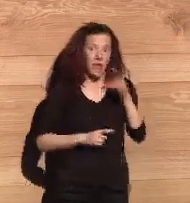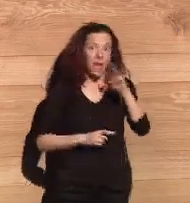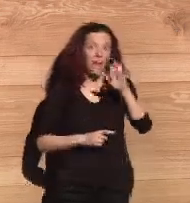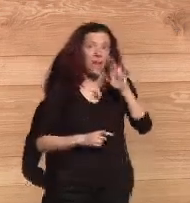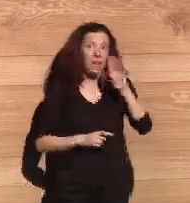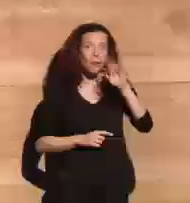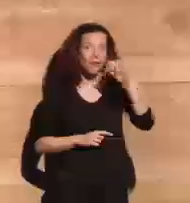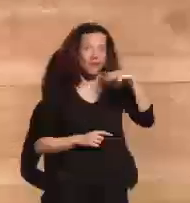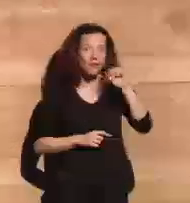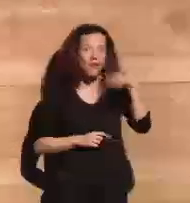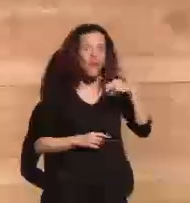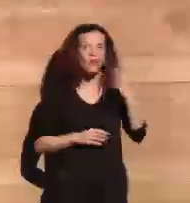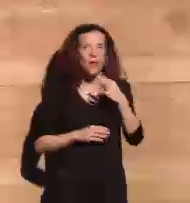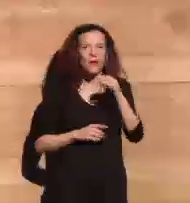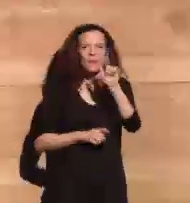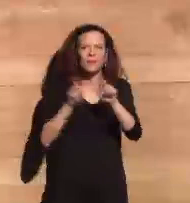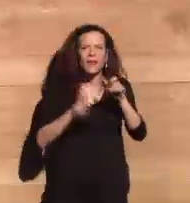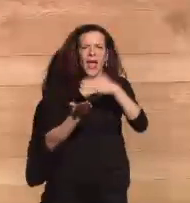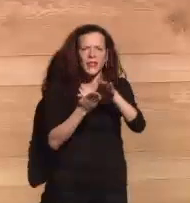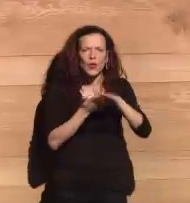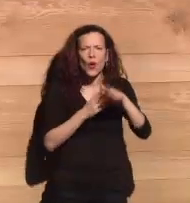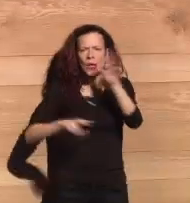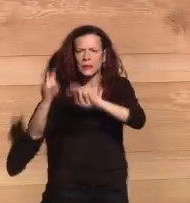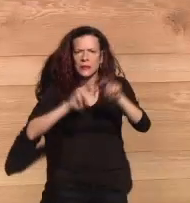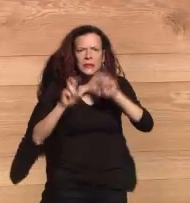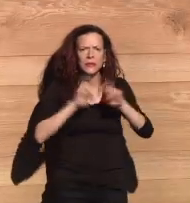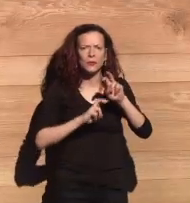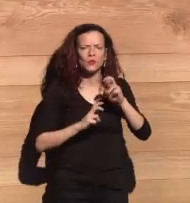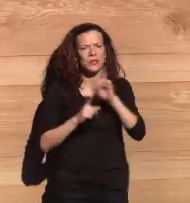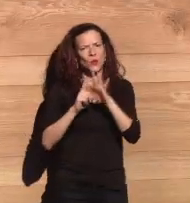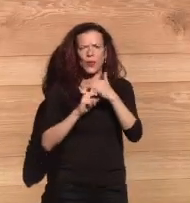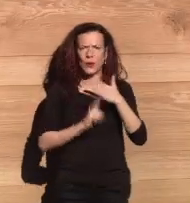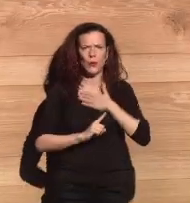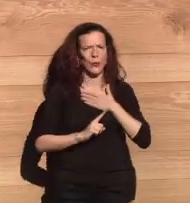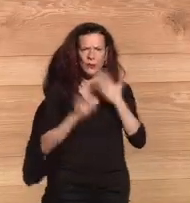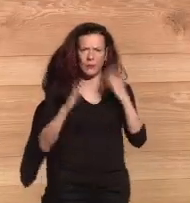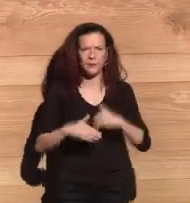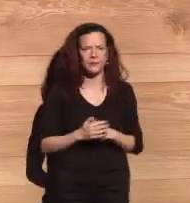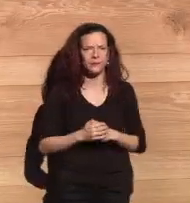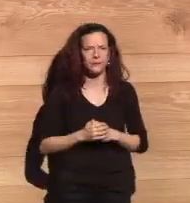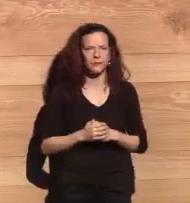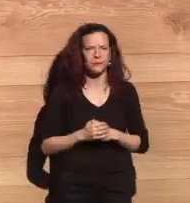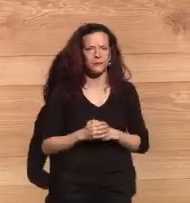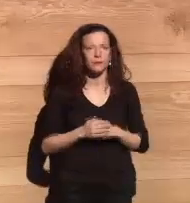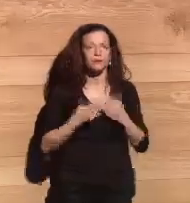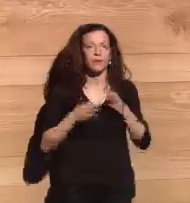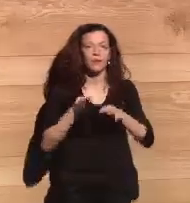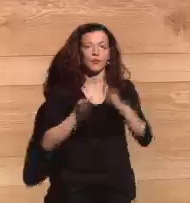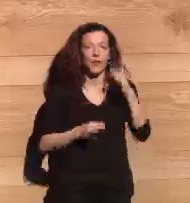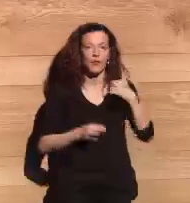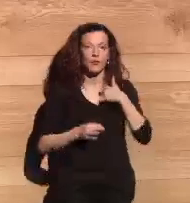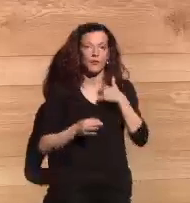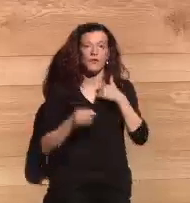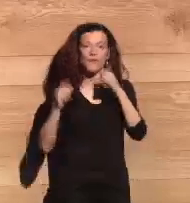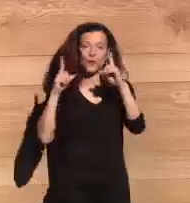estar buscando los editores, tienes que ponerte en una situación como muy incómoda. Y yo, por suerte, hablando con